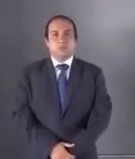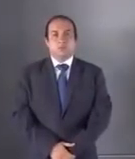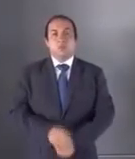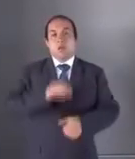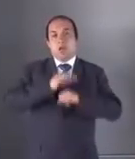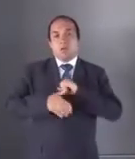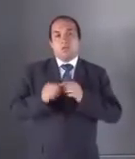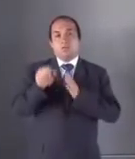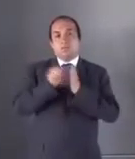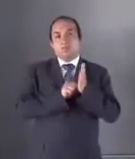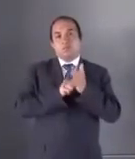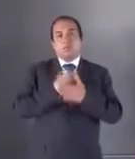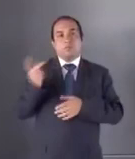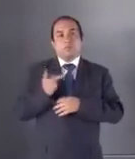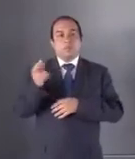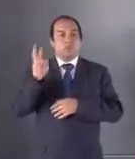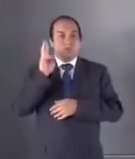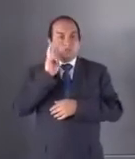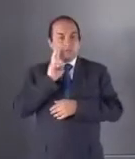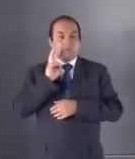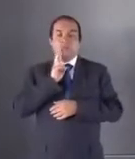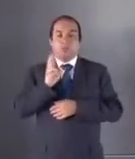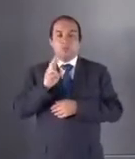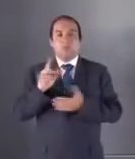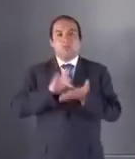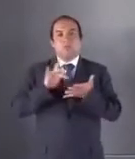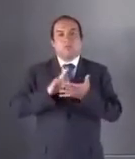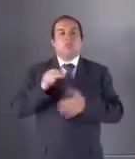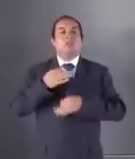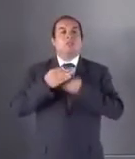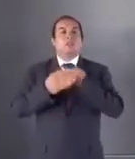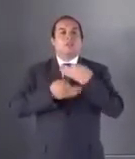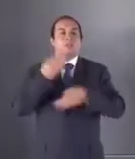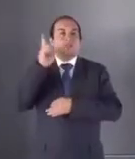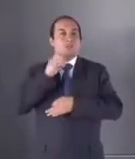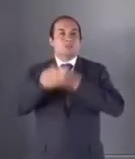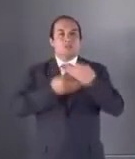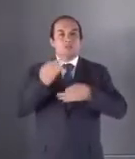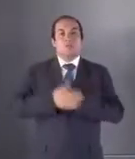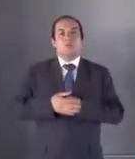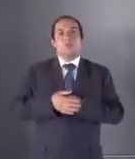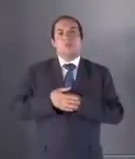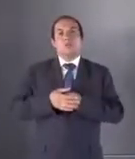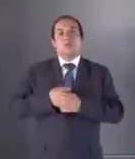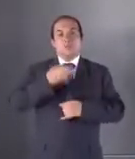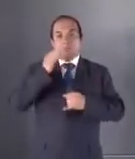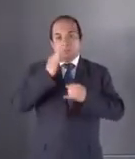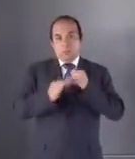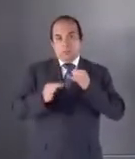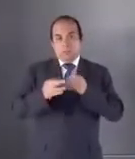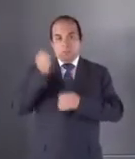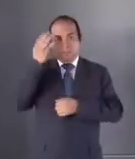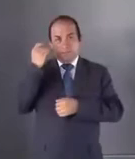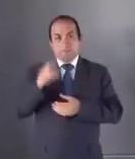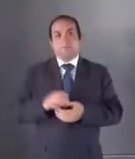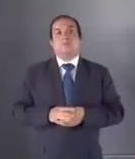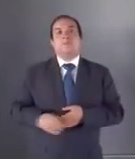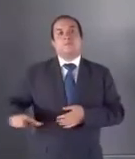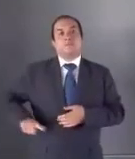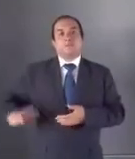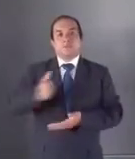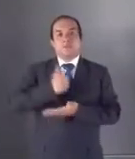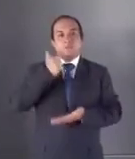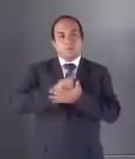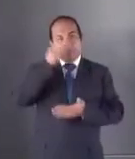de preguntas y respuestas. Muchas gracias a todas y todos, y así finalizamos este evento. El gobierno de la Ciudad